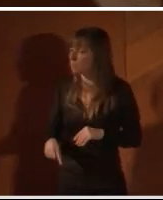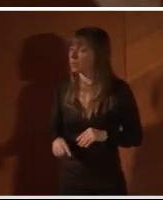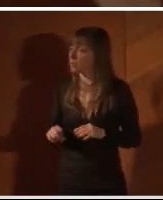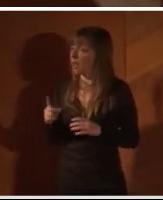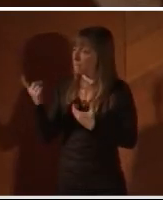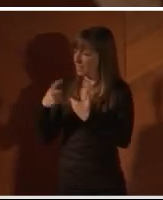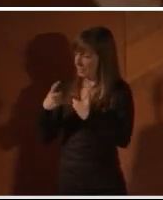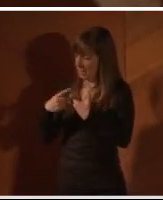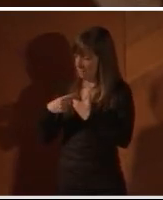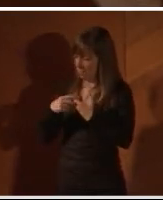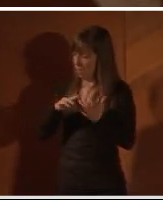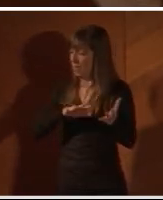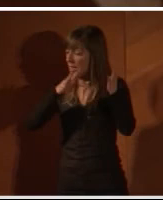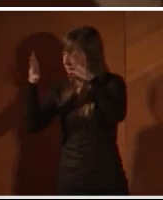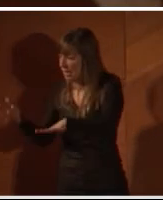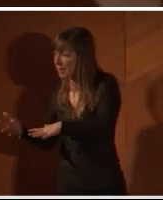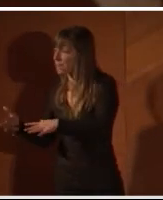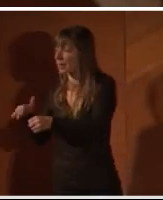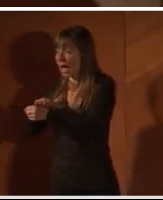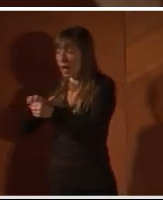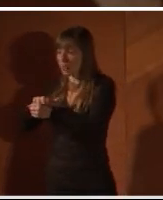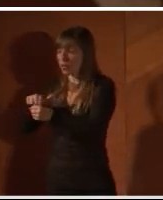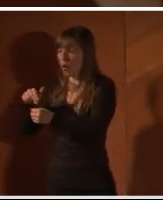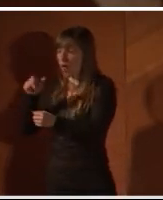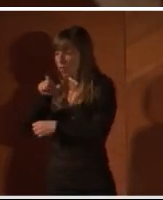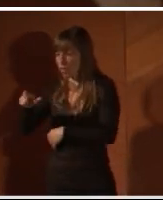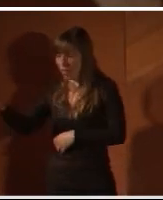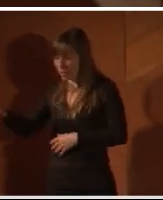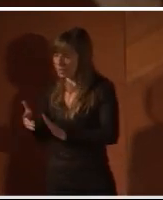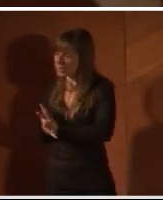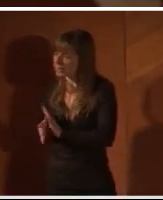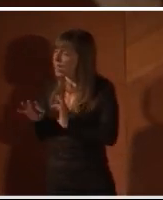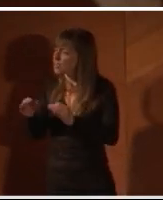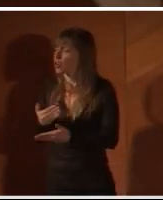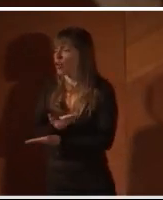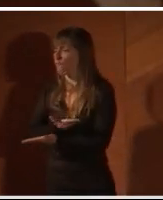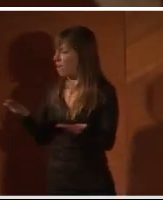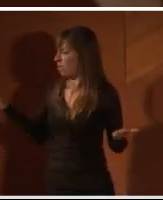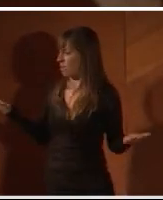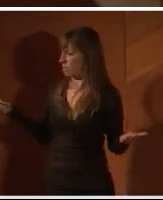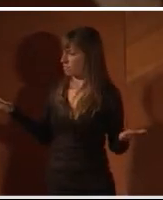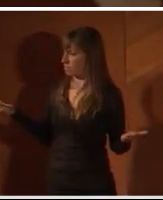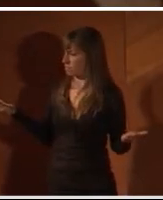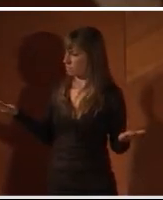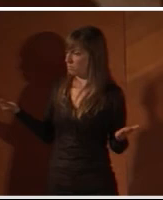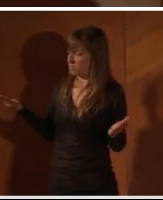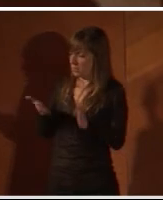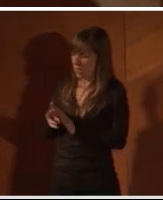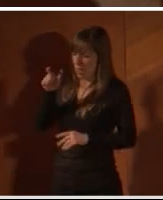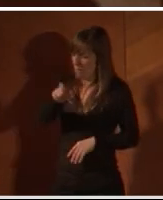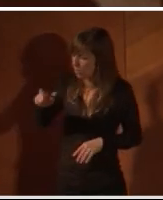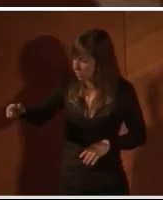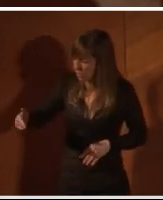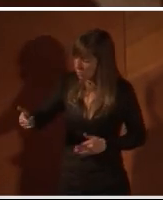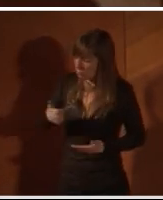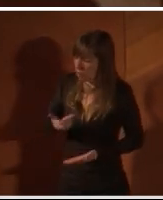participación trasladada a la ciudadanía significa un ejercicio de confianza en la ciudad, de confianza en los